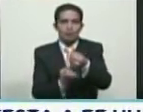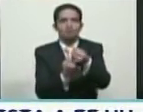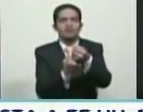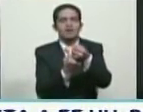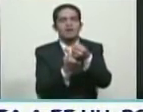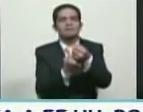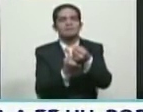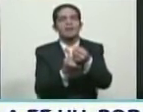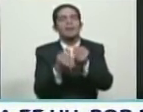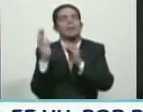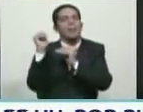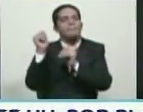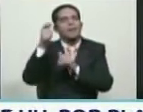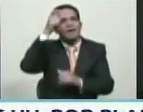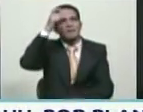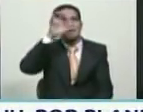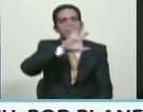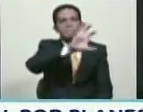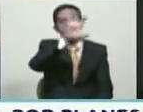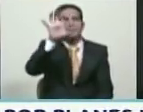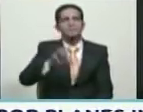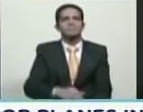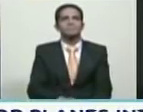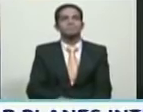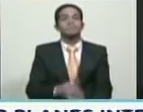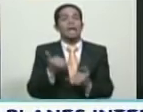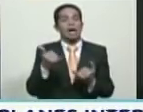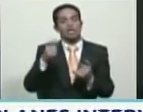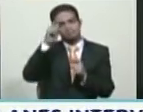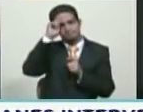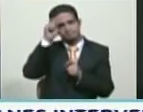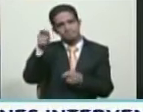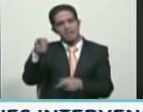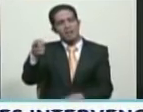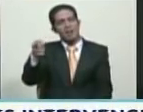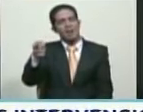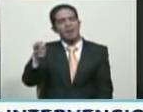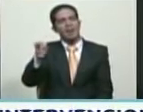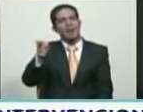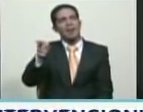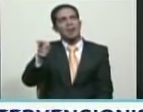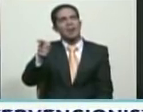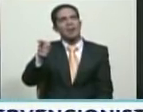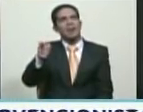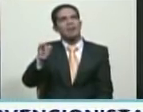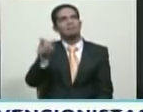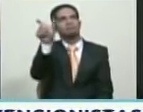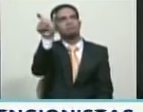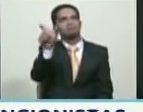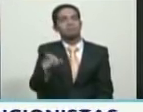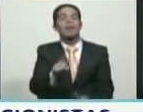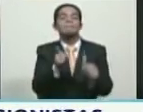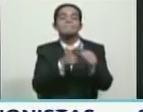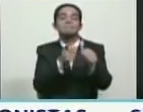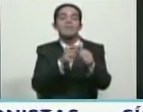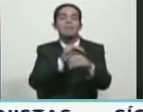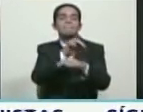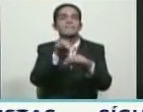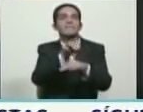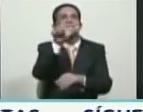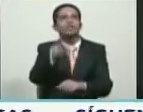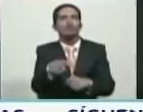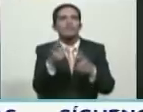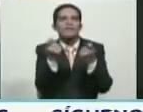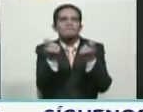de nuestros pueblos. Tengo el honor de conceder la palabra al honorable Ras González, primer ministro y ministro de